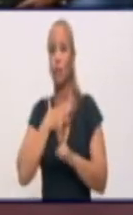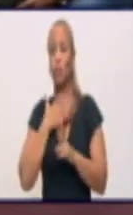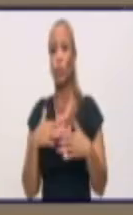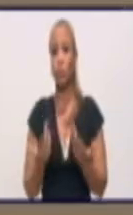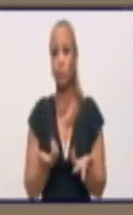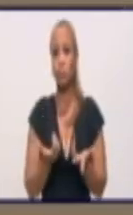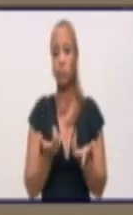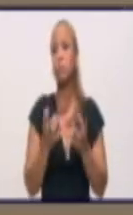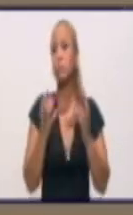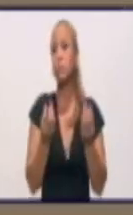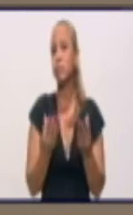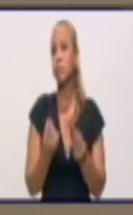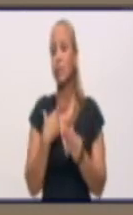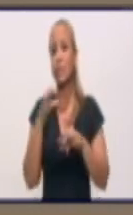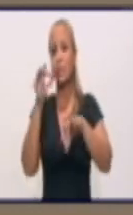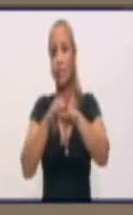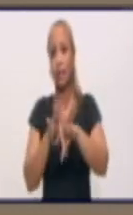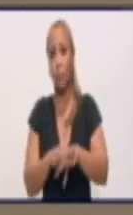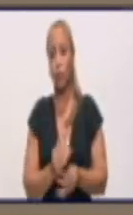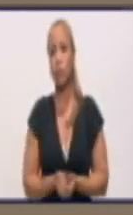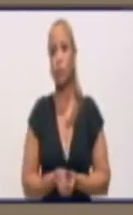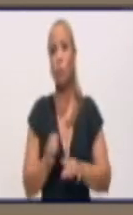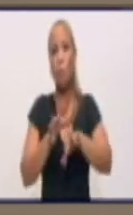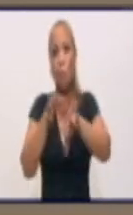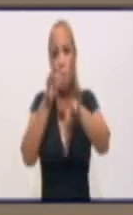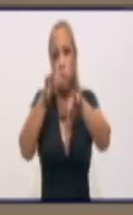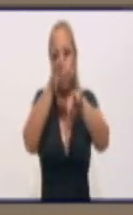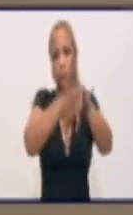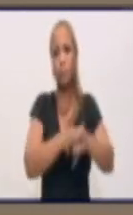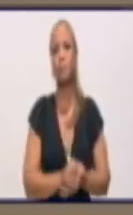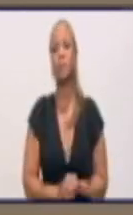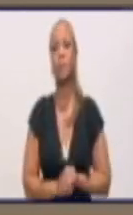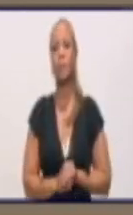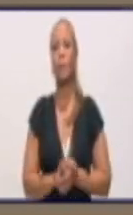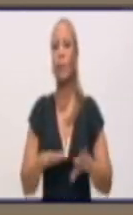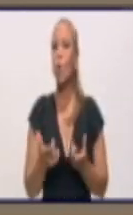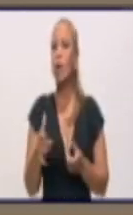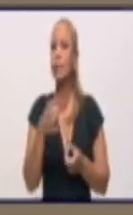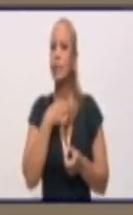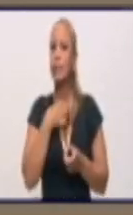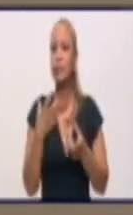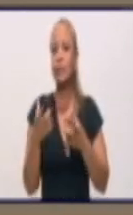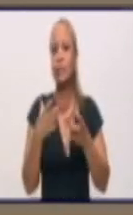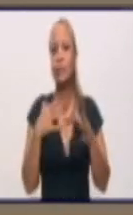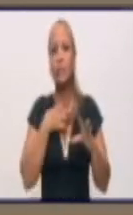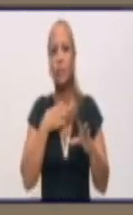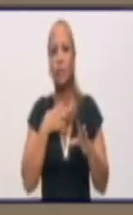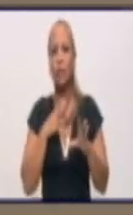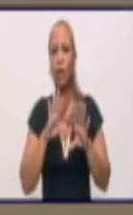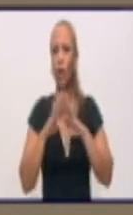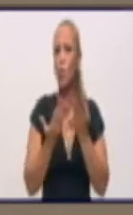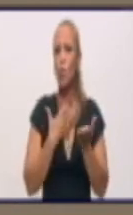mayor proliferación de mosquitos. Y bueno, también por las condiciones que tiene nuestra población de estar